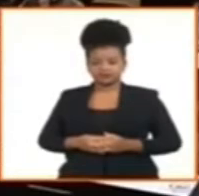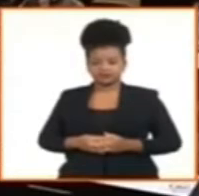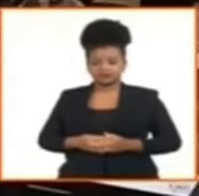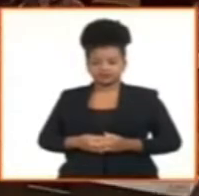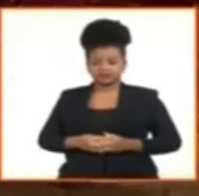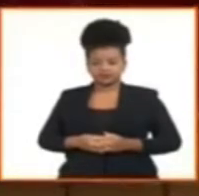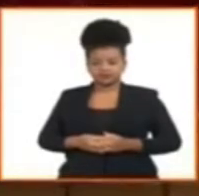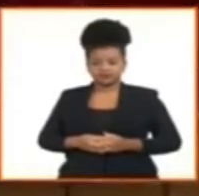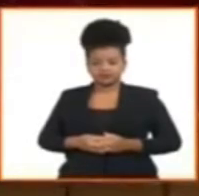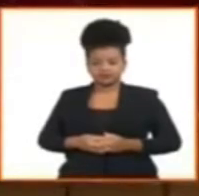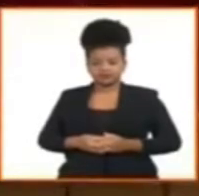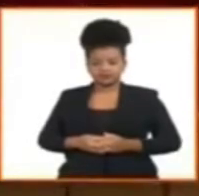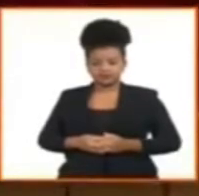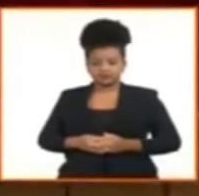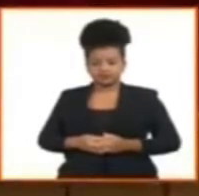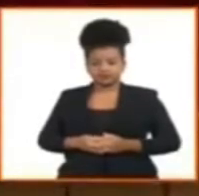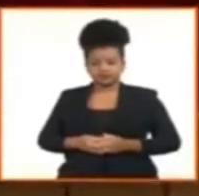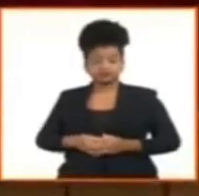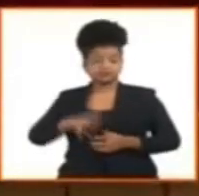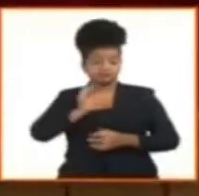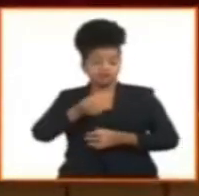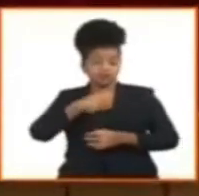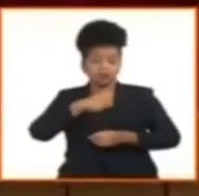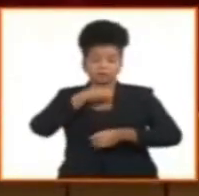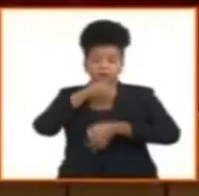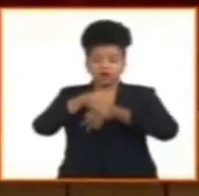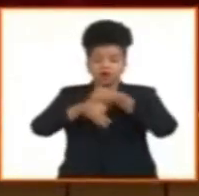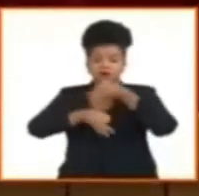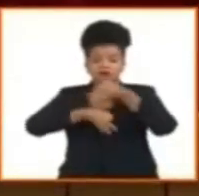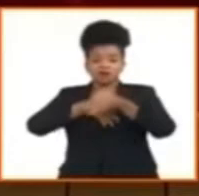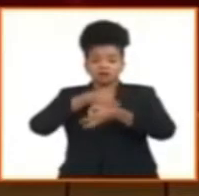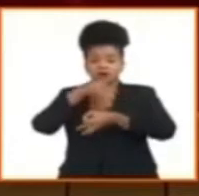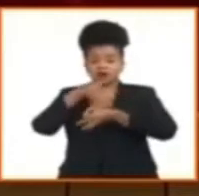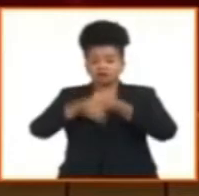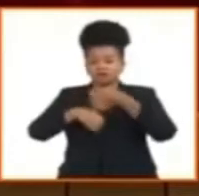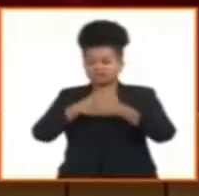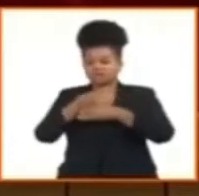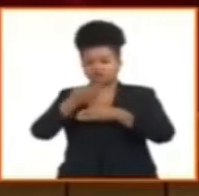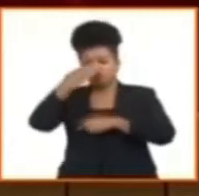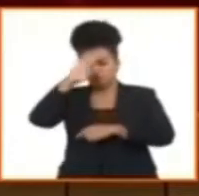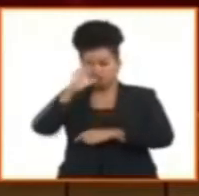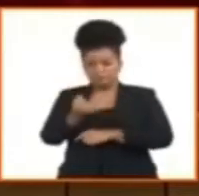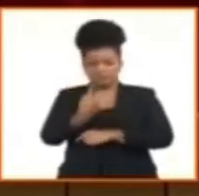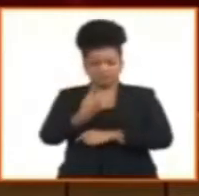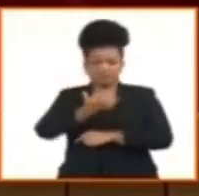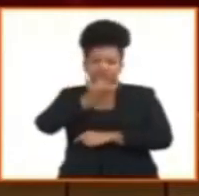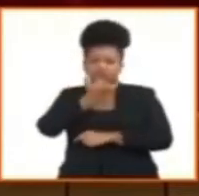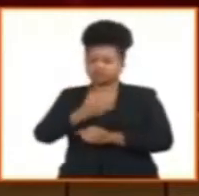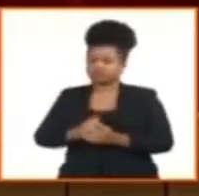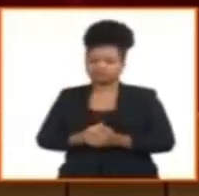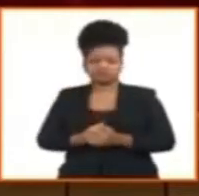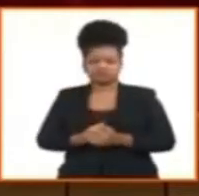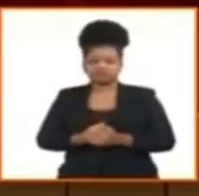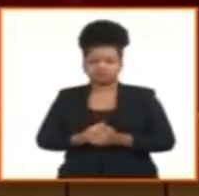En este contexto expuesto, es evidente que Cuba no es una excepción en el panorama de dificultades e incertidumbres que